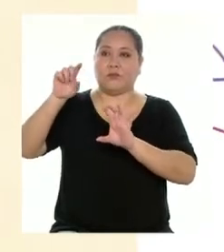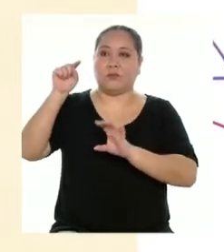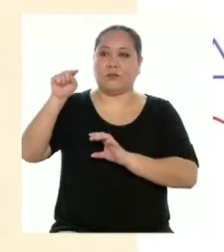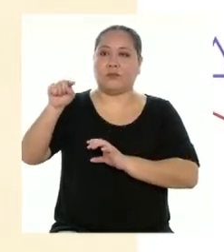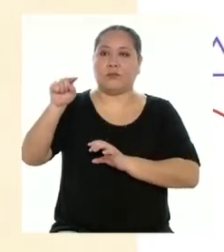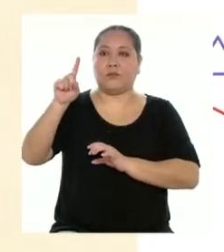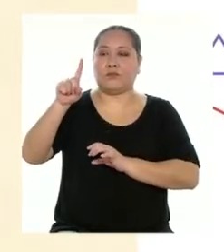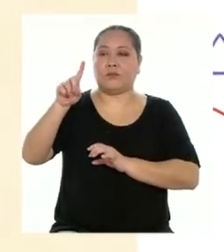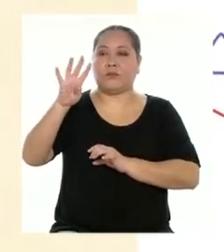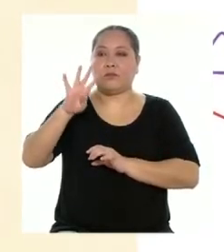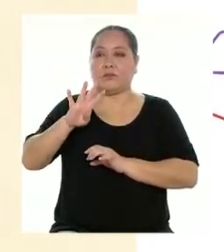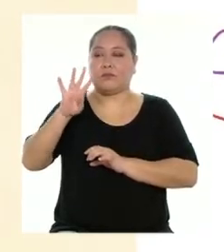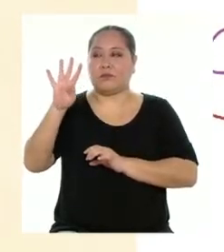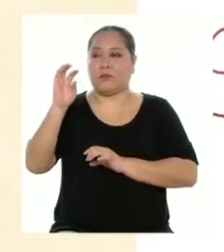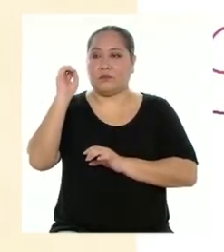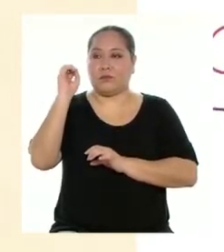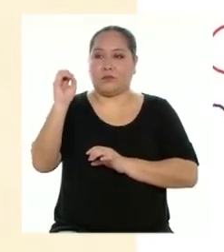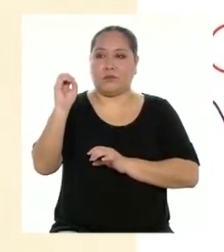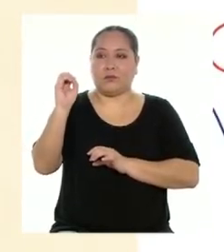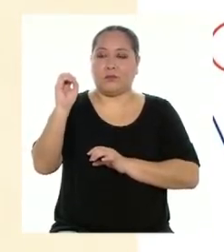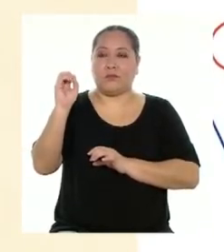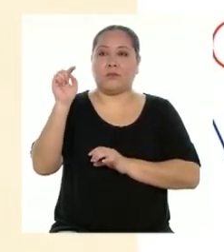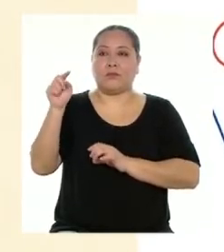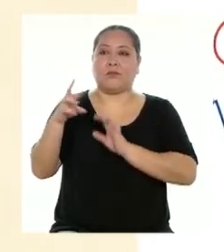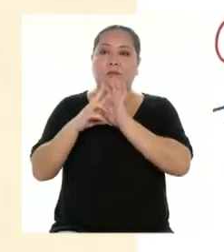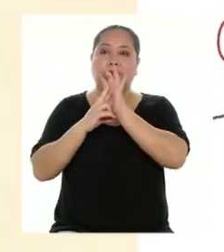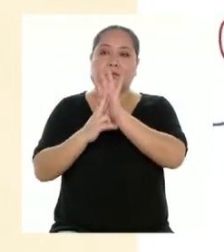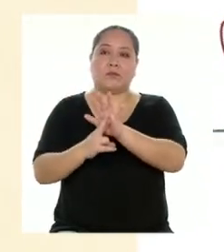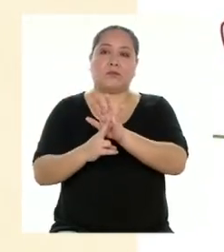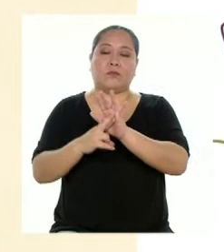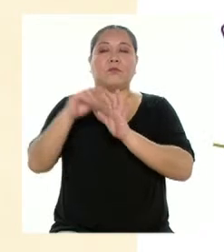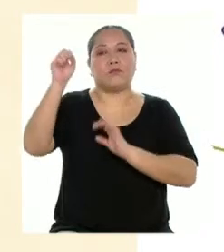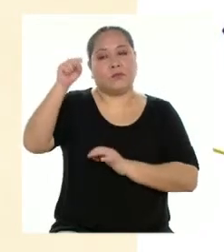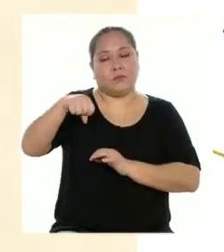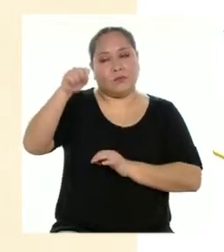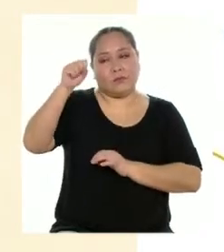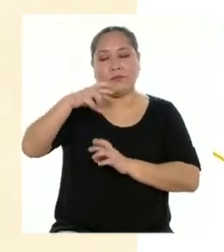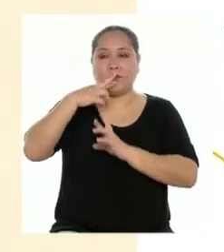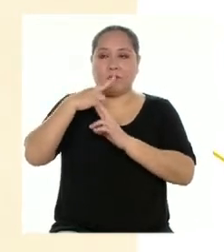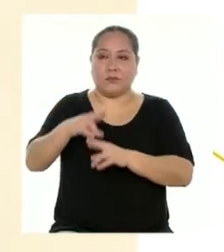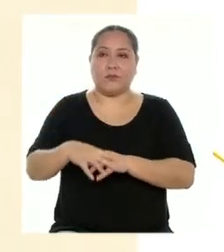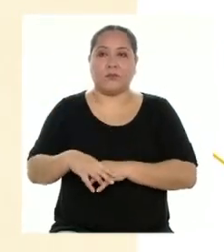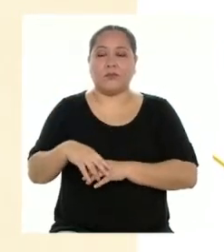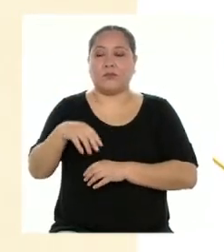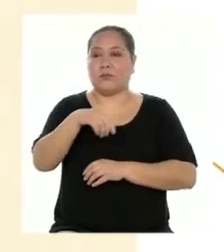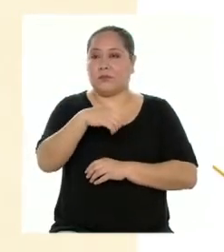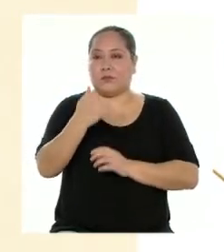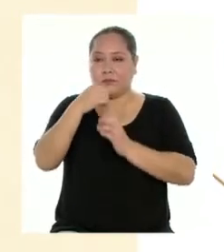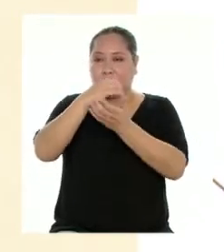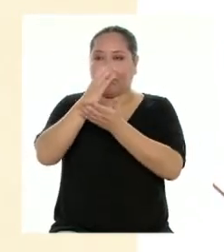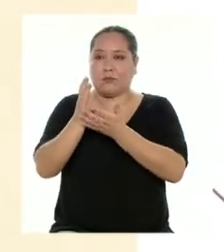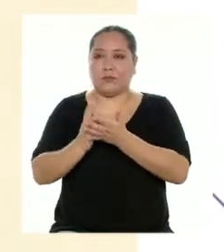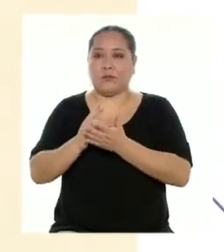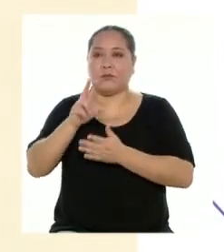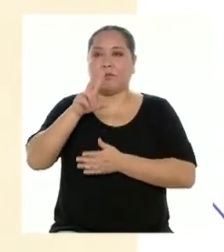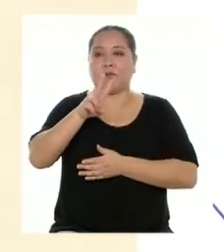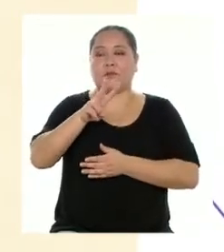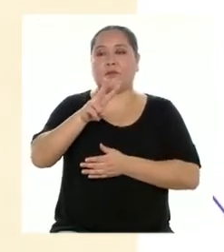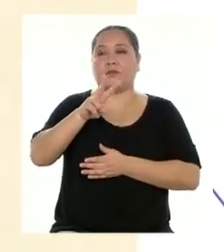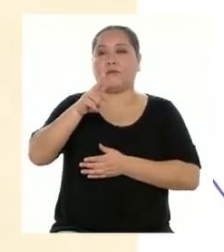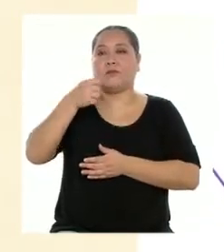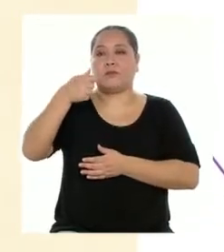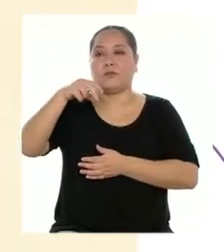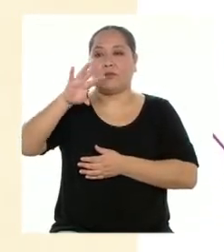de 144 grados que representa a quienes respondieron sí y un sector circular de